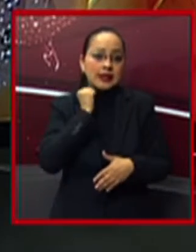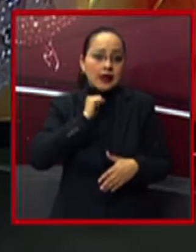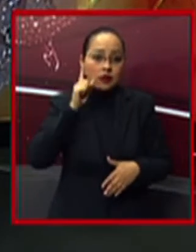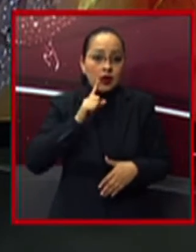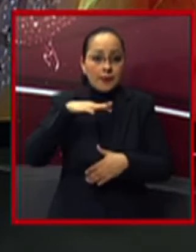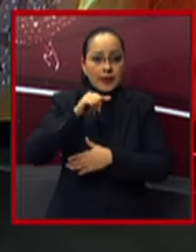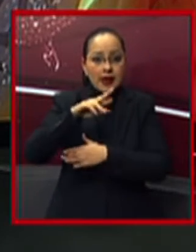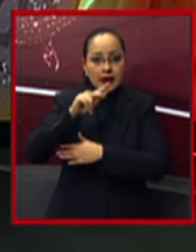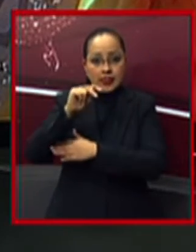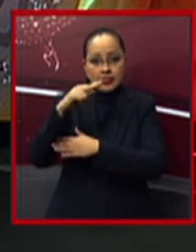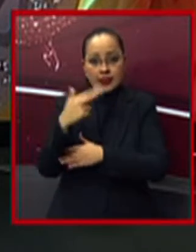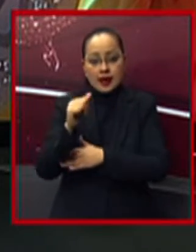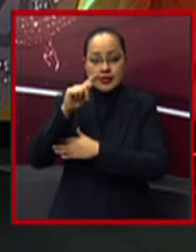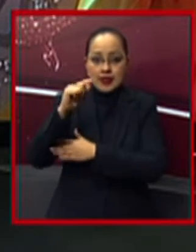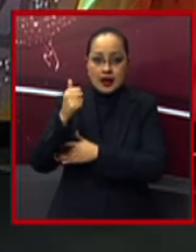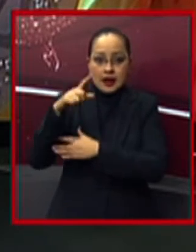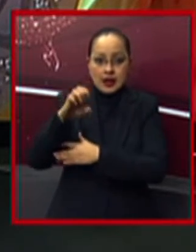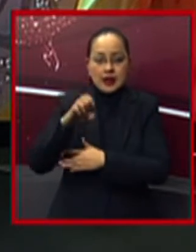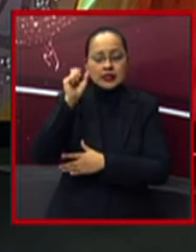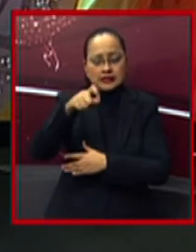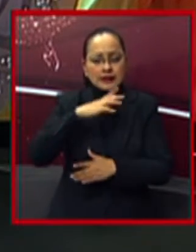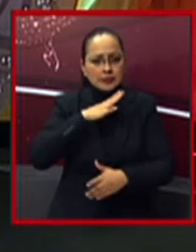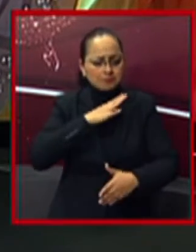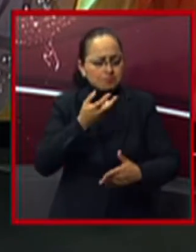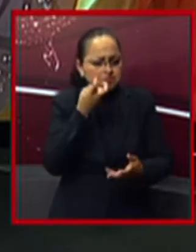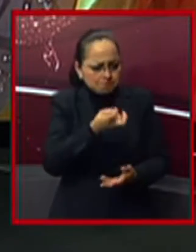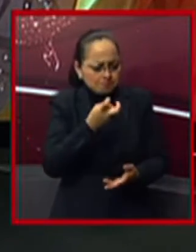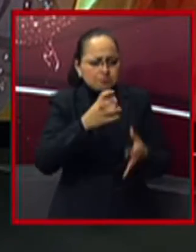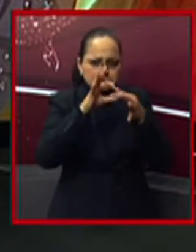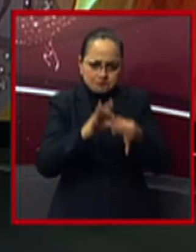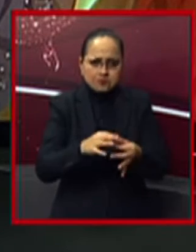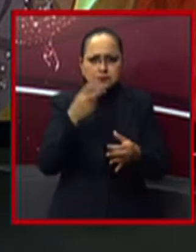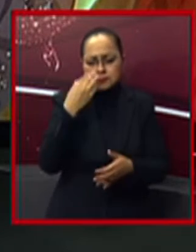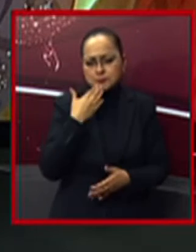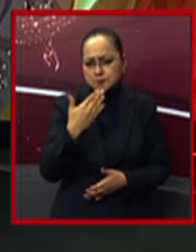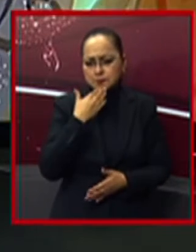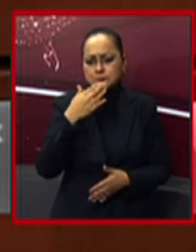Marta Tagle señaló que las armonizaciones realizadas fueron efectivas.